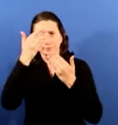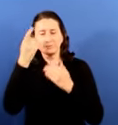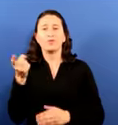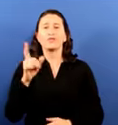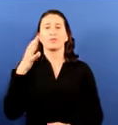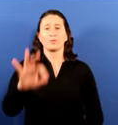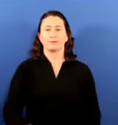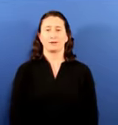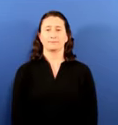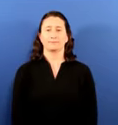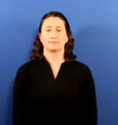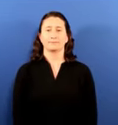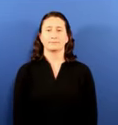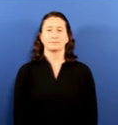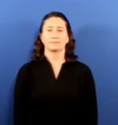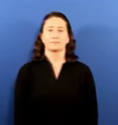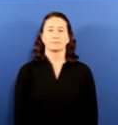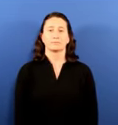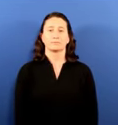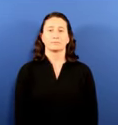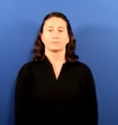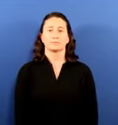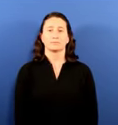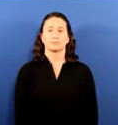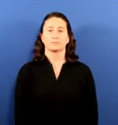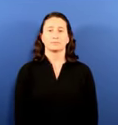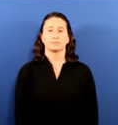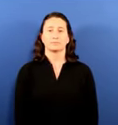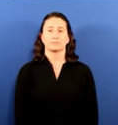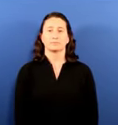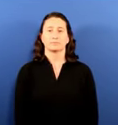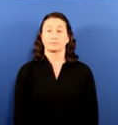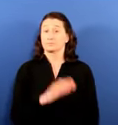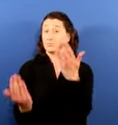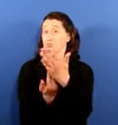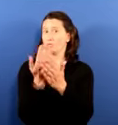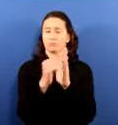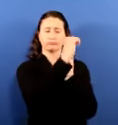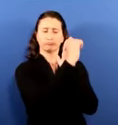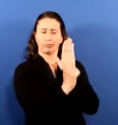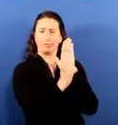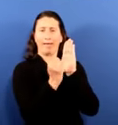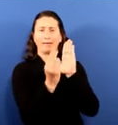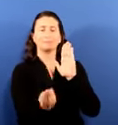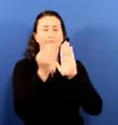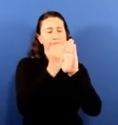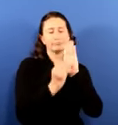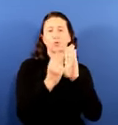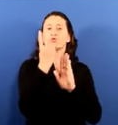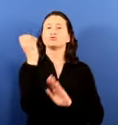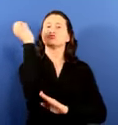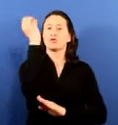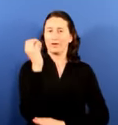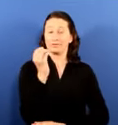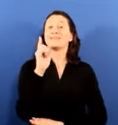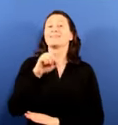de Asociaciones Lorra, el reconocimiento se ha enmarcado en las jornadas Vizcaya 25 años de asociaciones agrarias